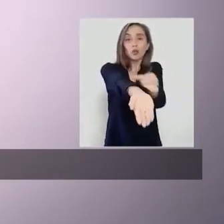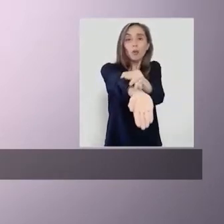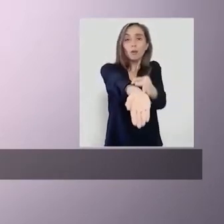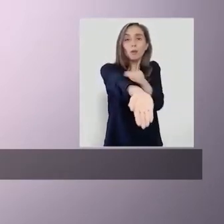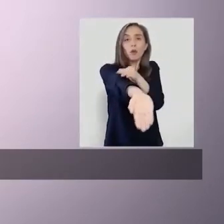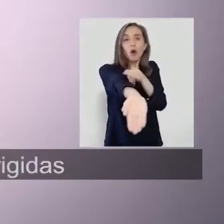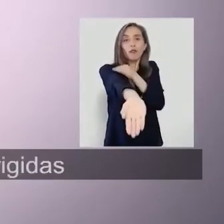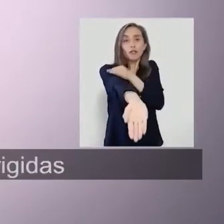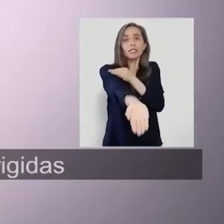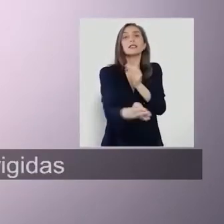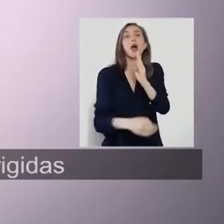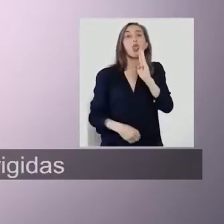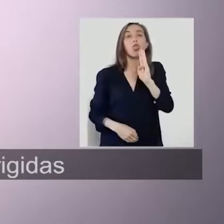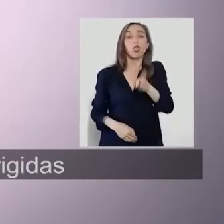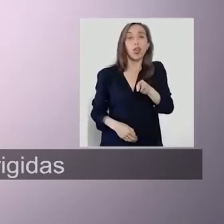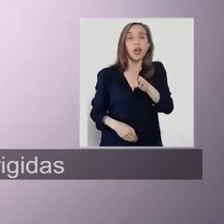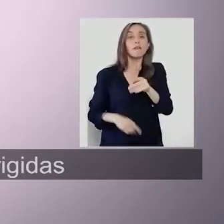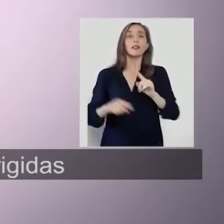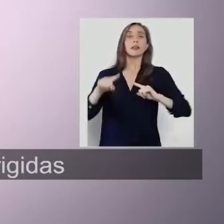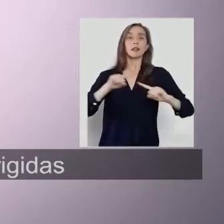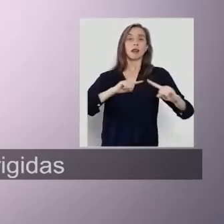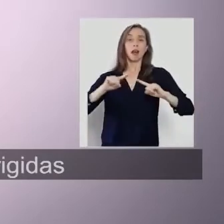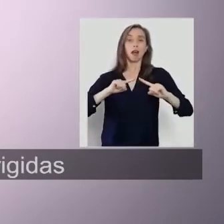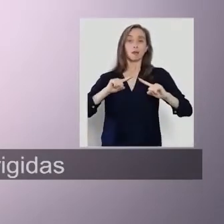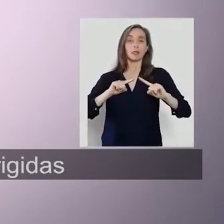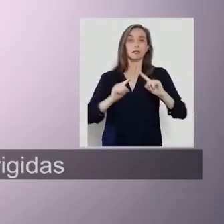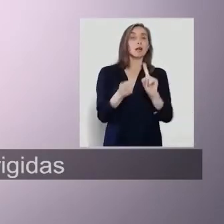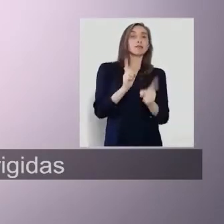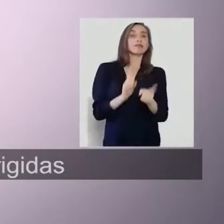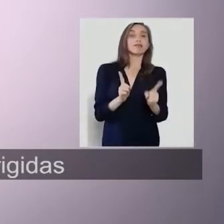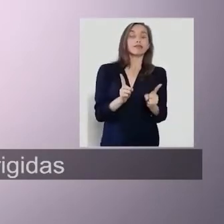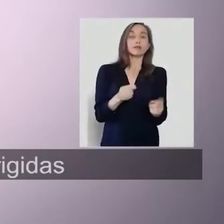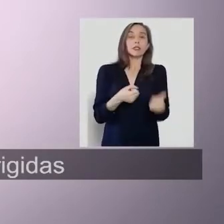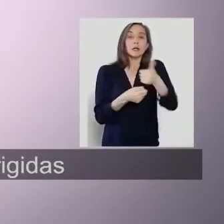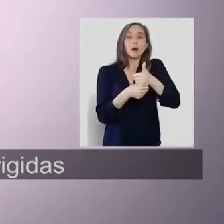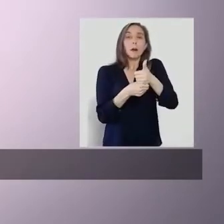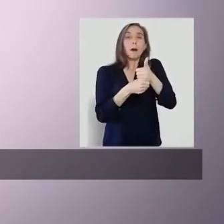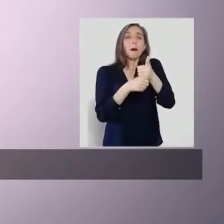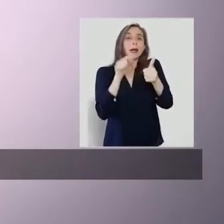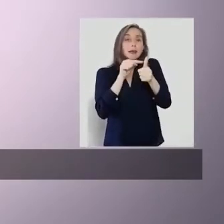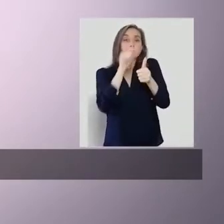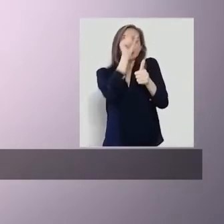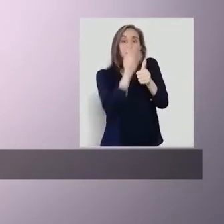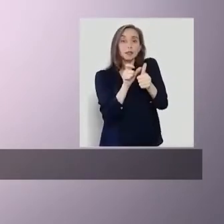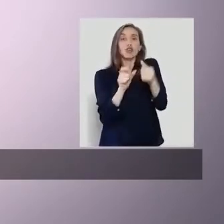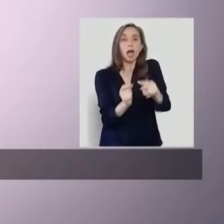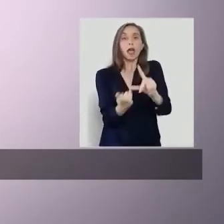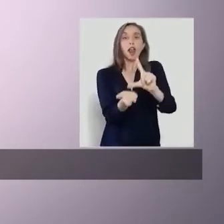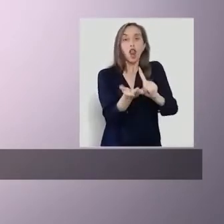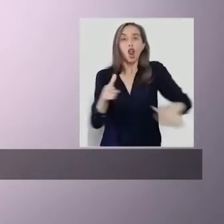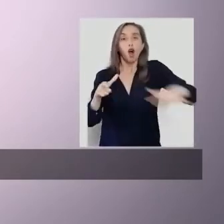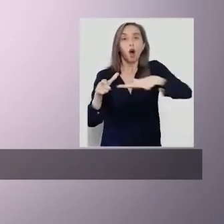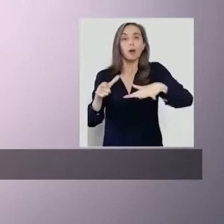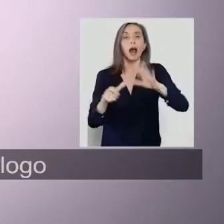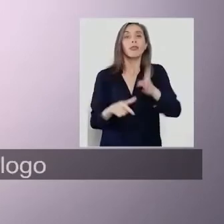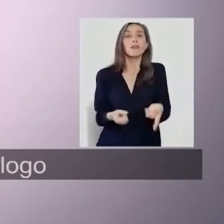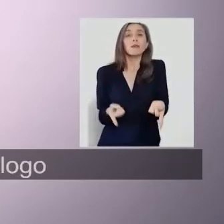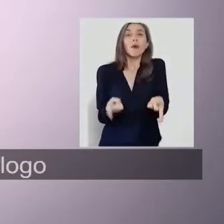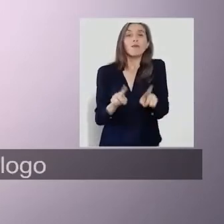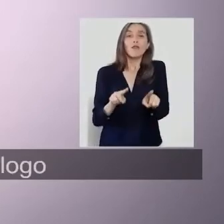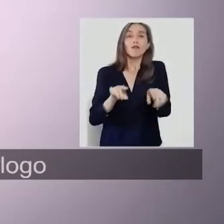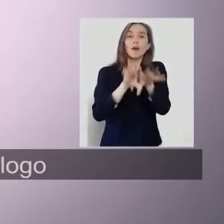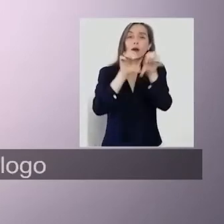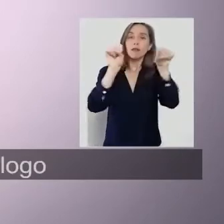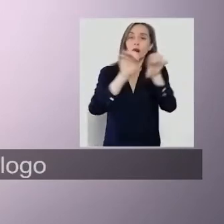regiones y provincias, las cuales deben ser administradas y dirigidas por personas locales.